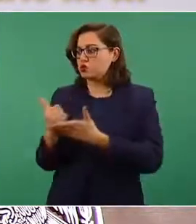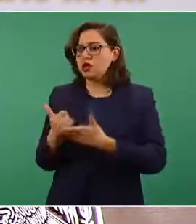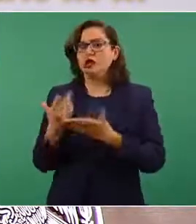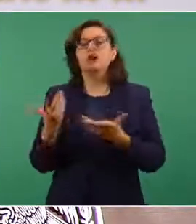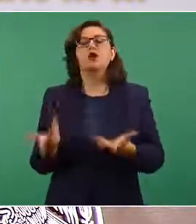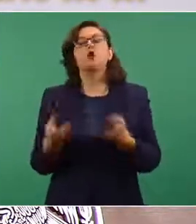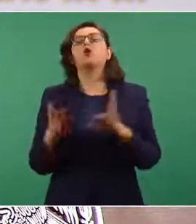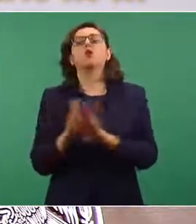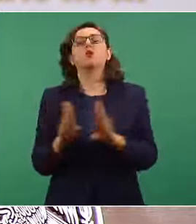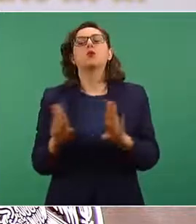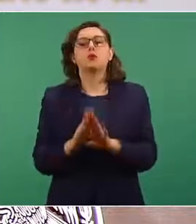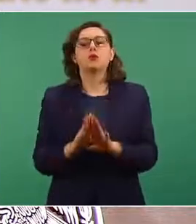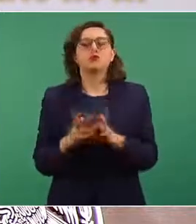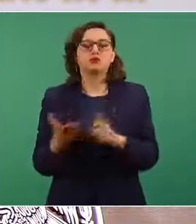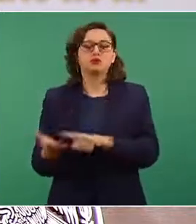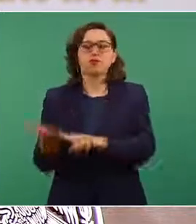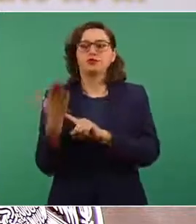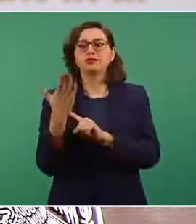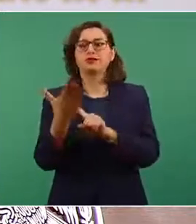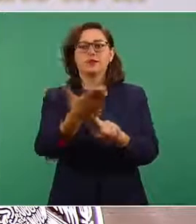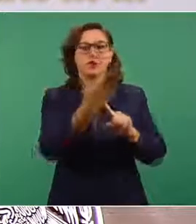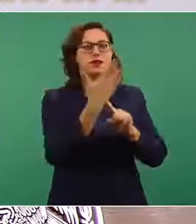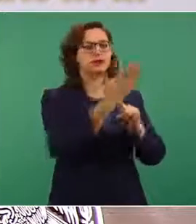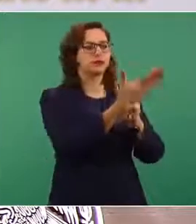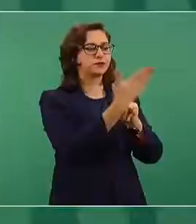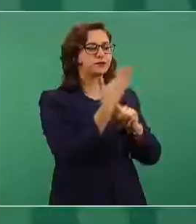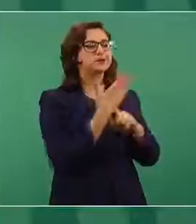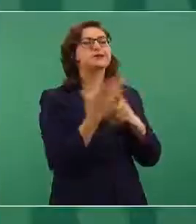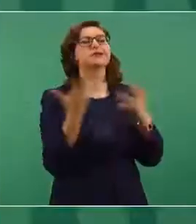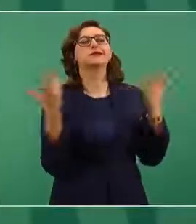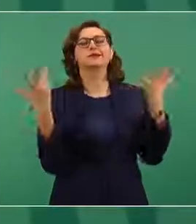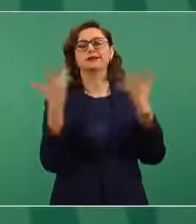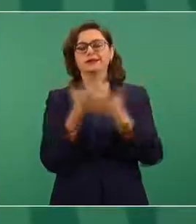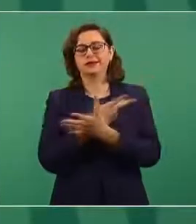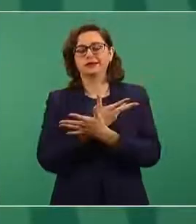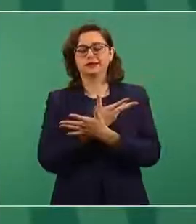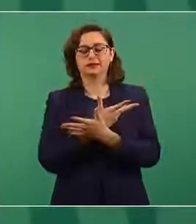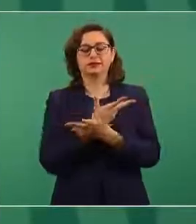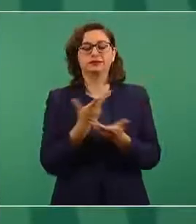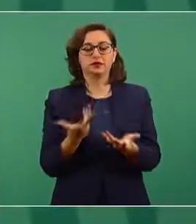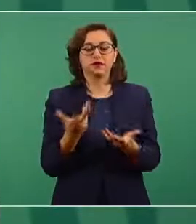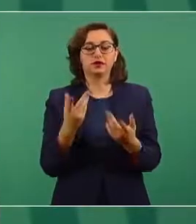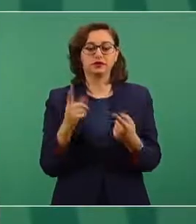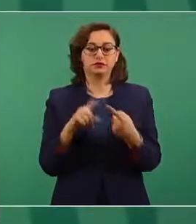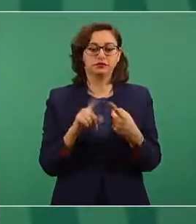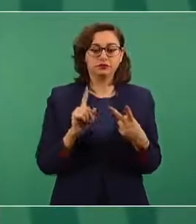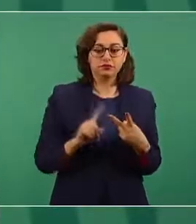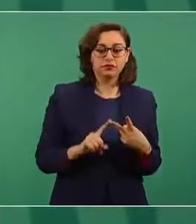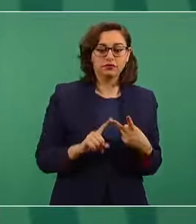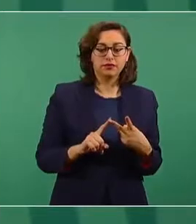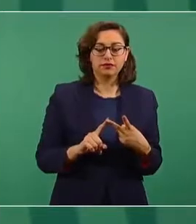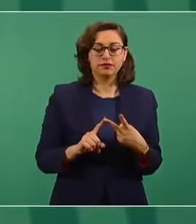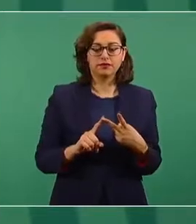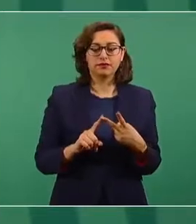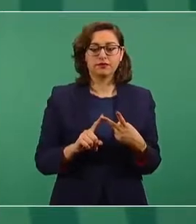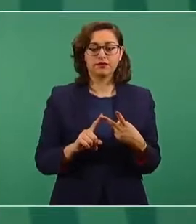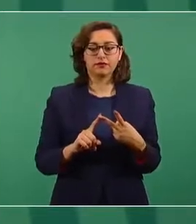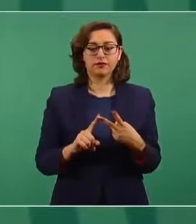injusticias que se cometen. ¿Por qué? Por dos razones. Una,